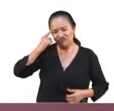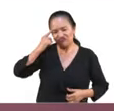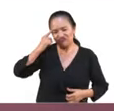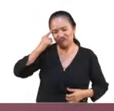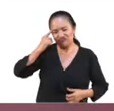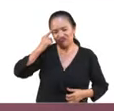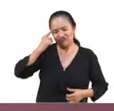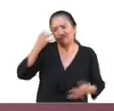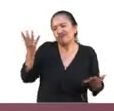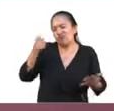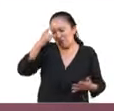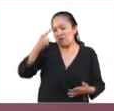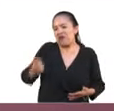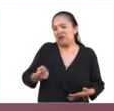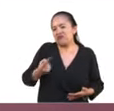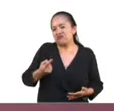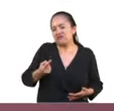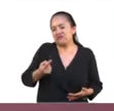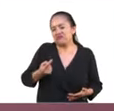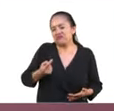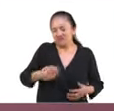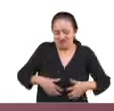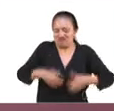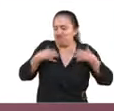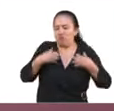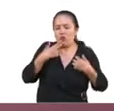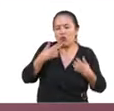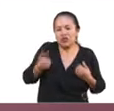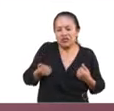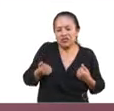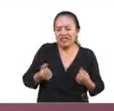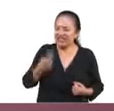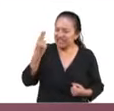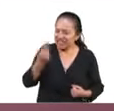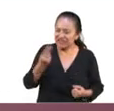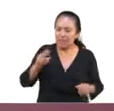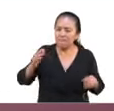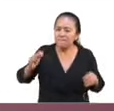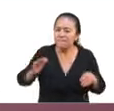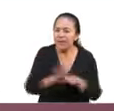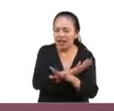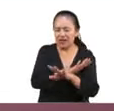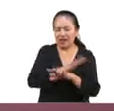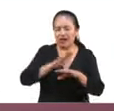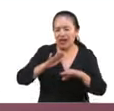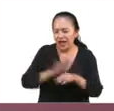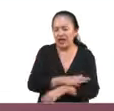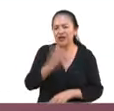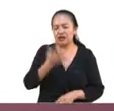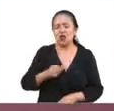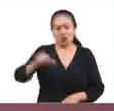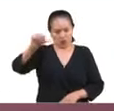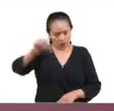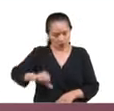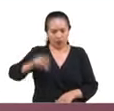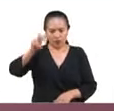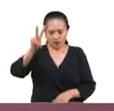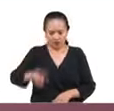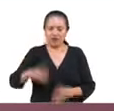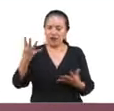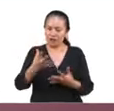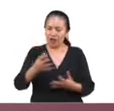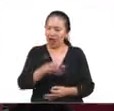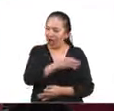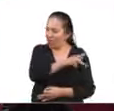propósito es inútil y enferma. Para cambiar las cosas se debe actuar, y hoy vaya que estamos